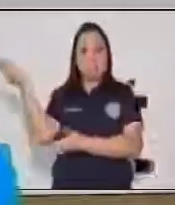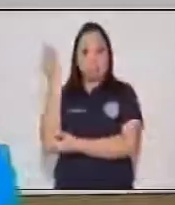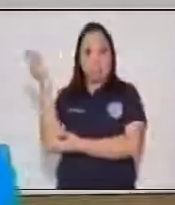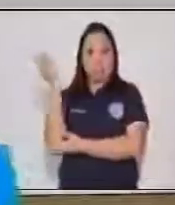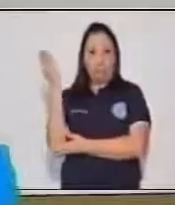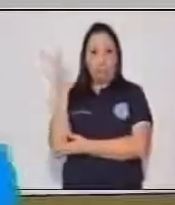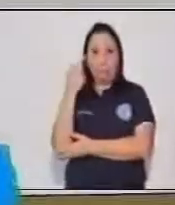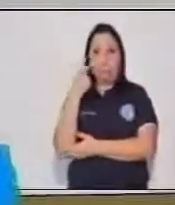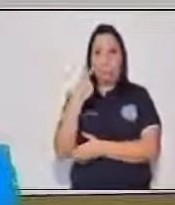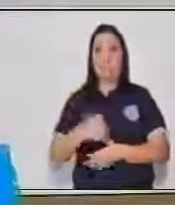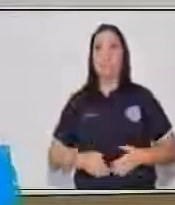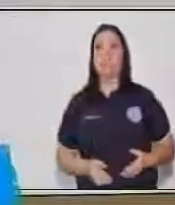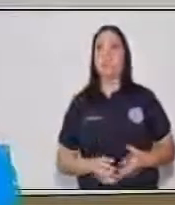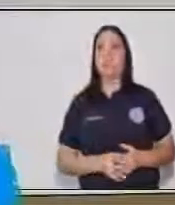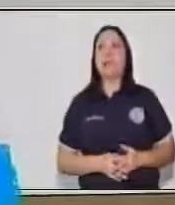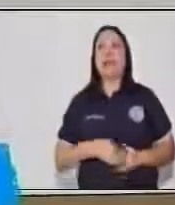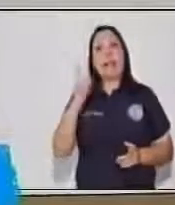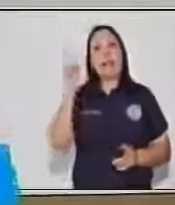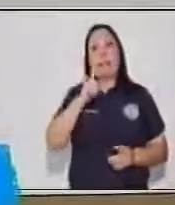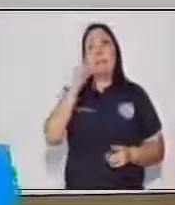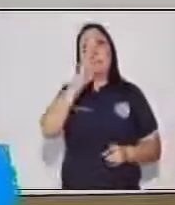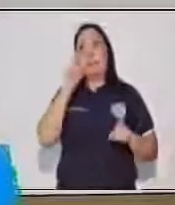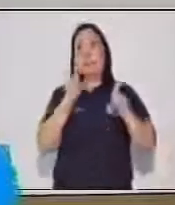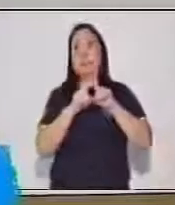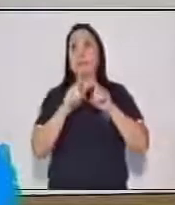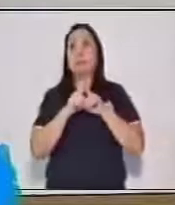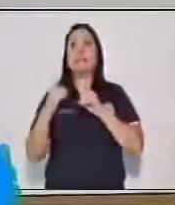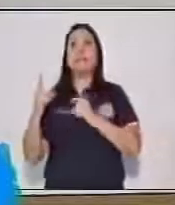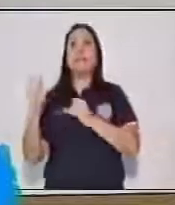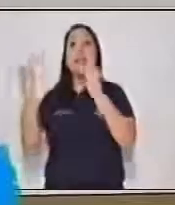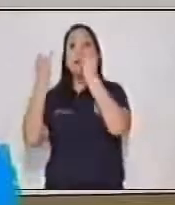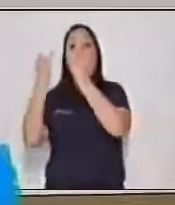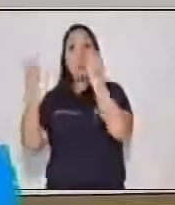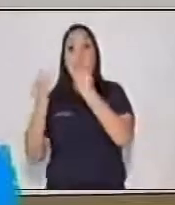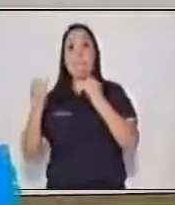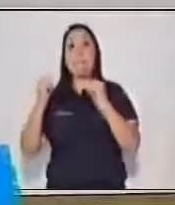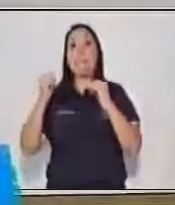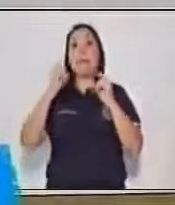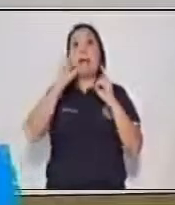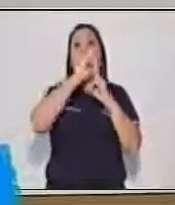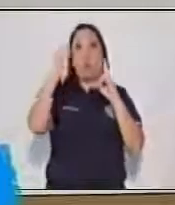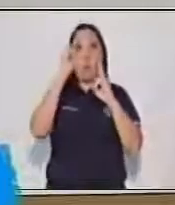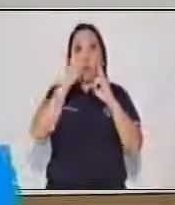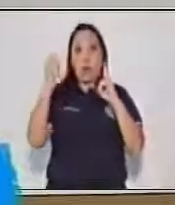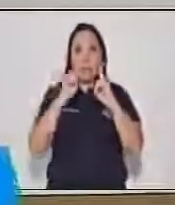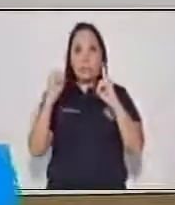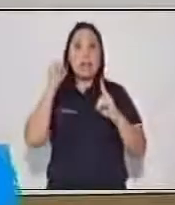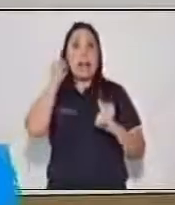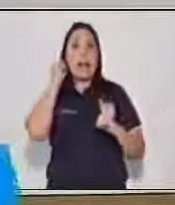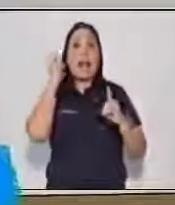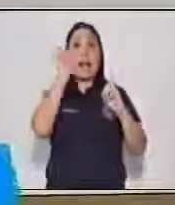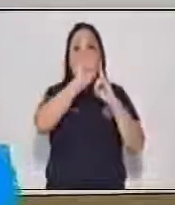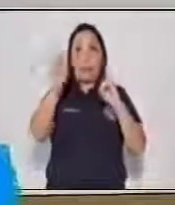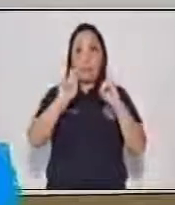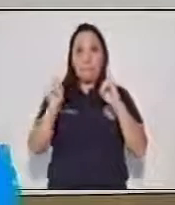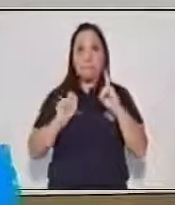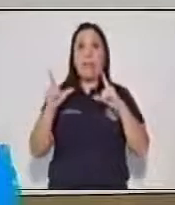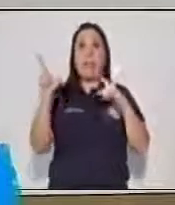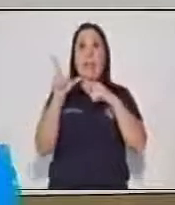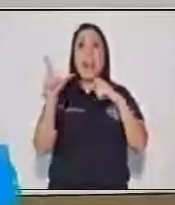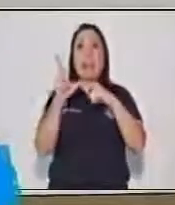conocer a las personas, debes de tener cuidado con la imagen, con el texto, ¿sí? La letra debe ser de un tamaño